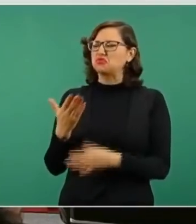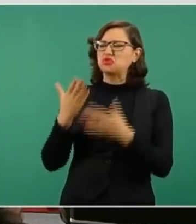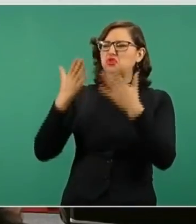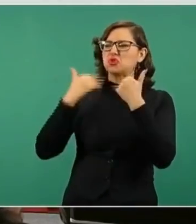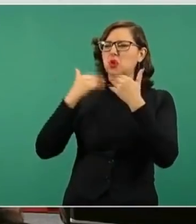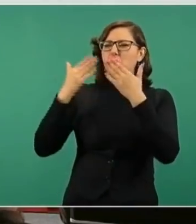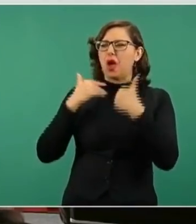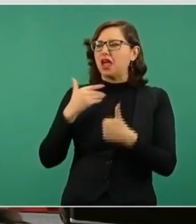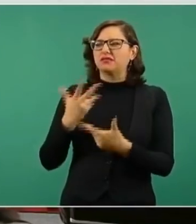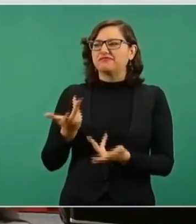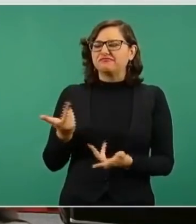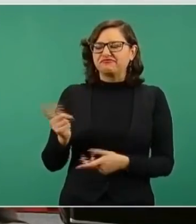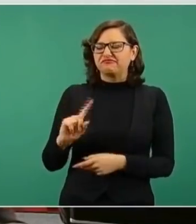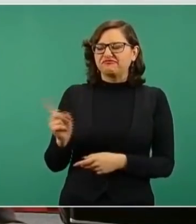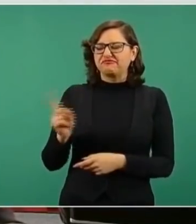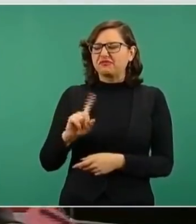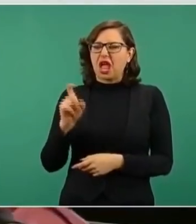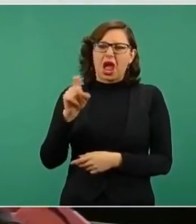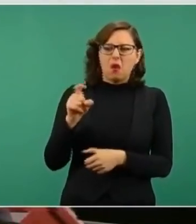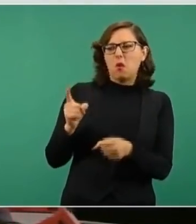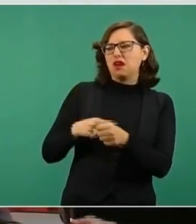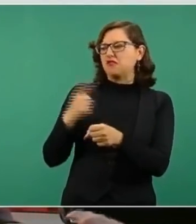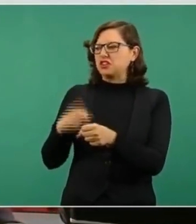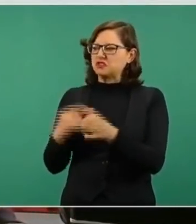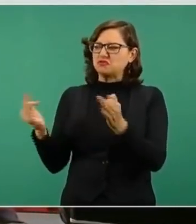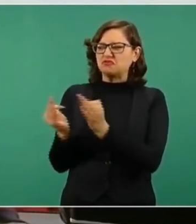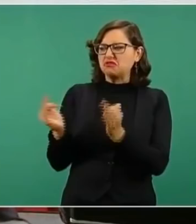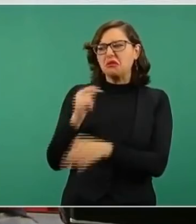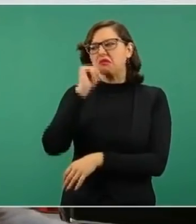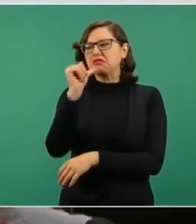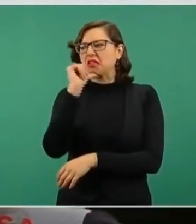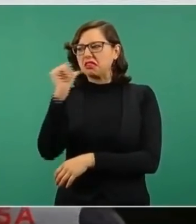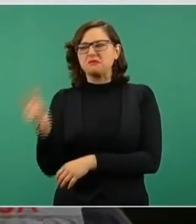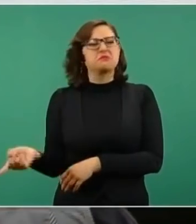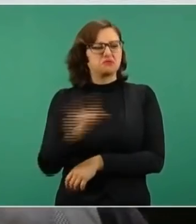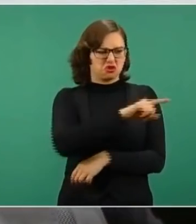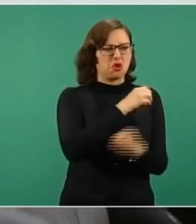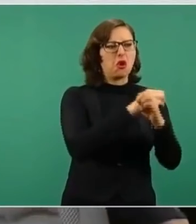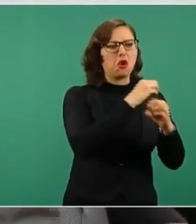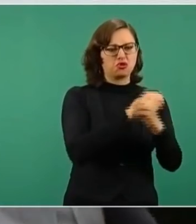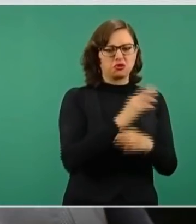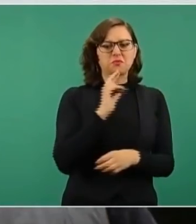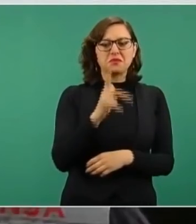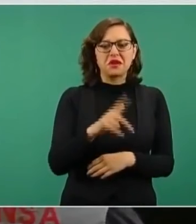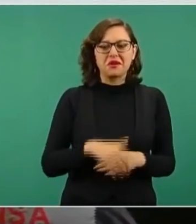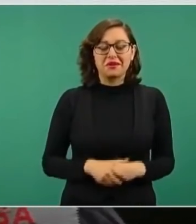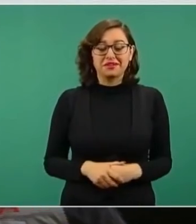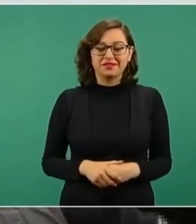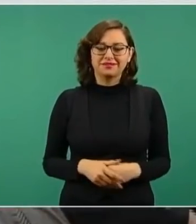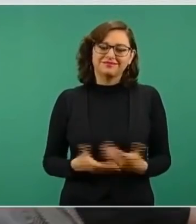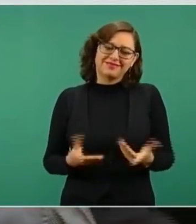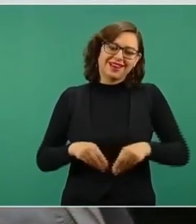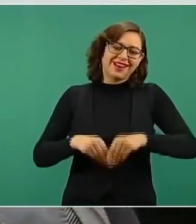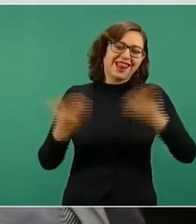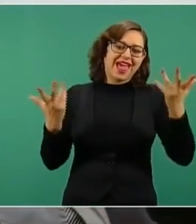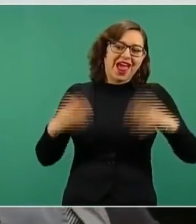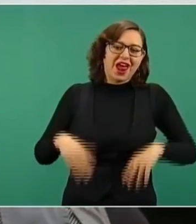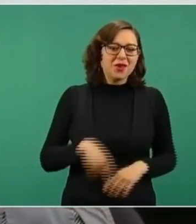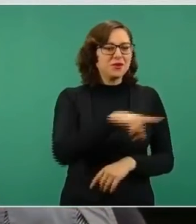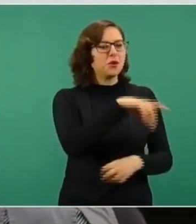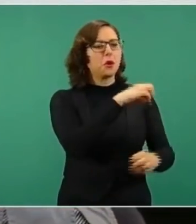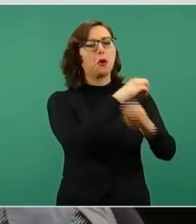que vayas a tomar, ¿no? Agua, refresco, lo que sea. Pues claro, yo puedo tener el refrigerador prendido todo el